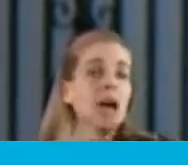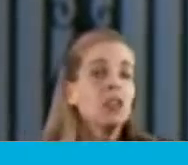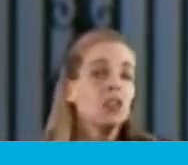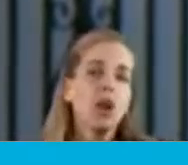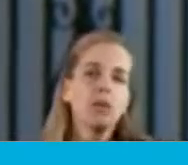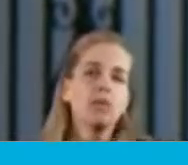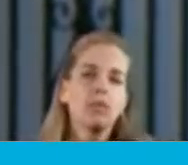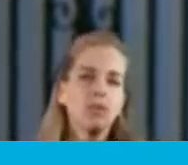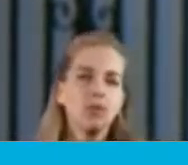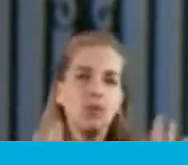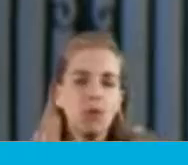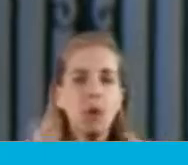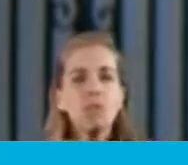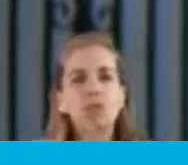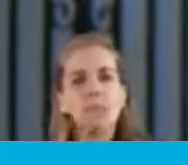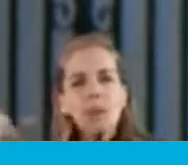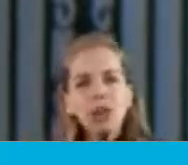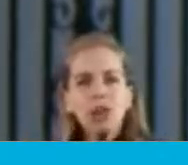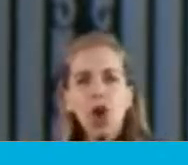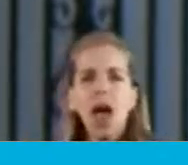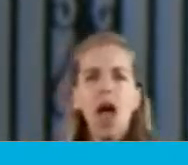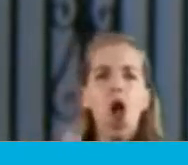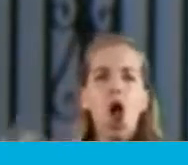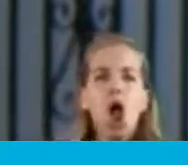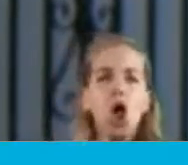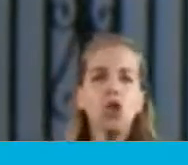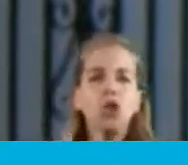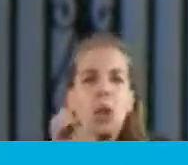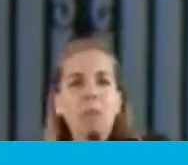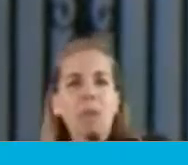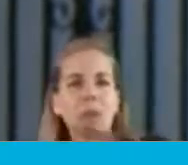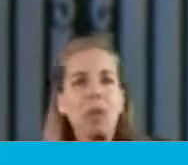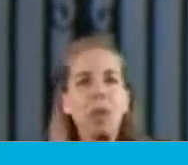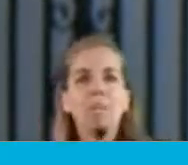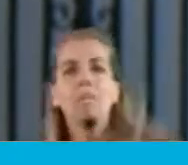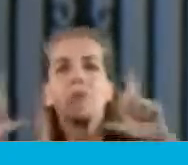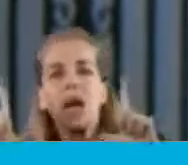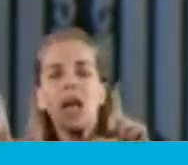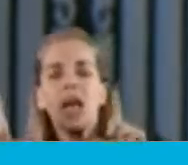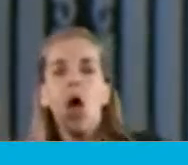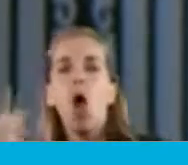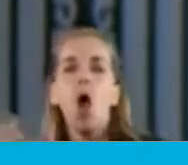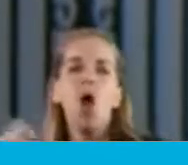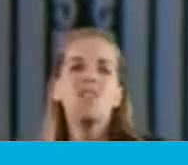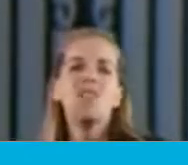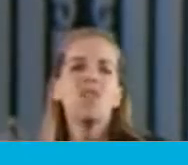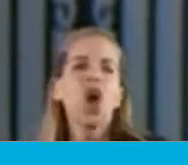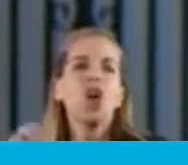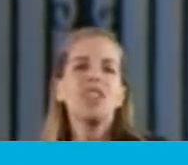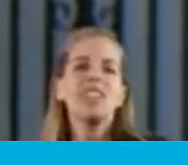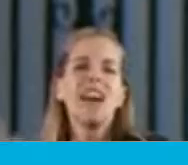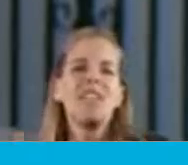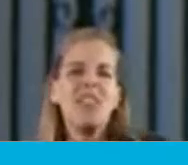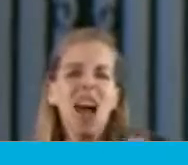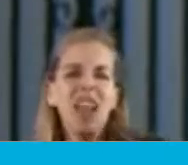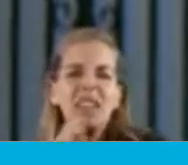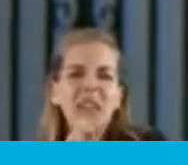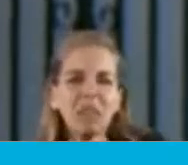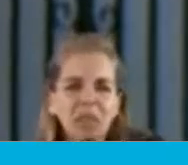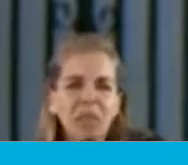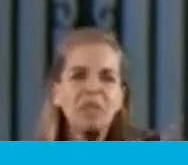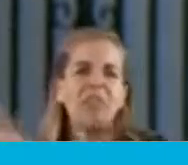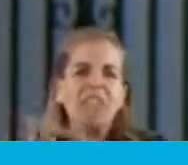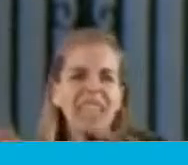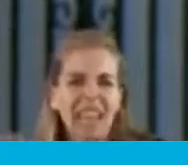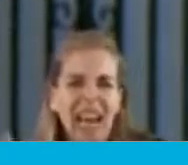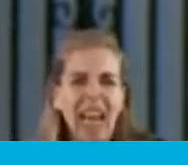Lo hacen con rumores que algunos lanzan a correr en medios de comunicación o falsas noticias que hacen circular en redes sociales como